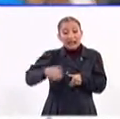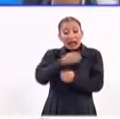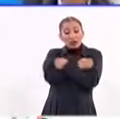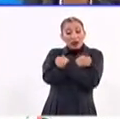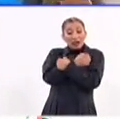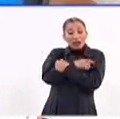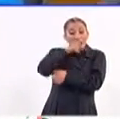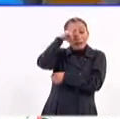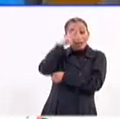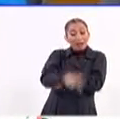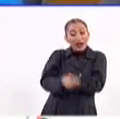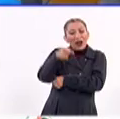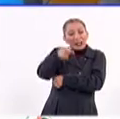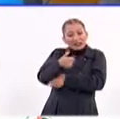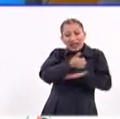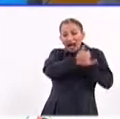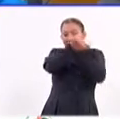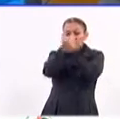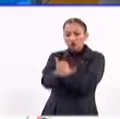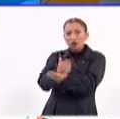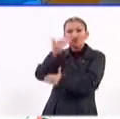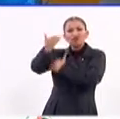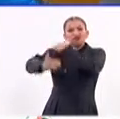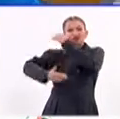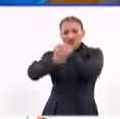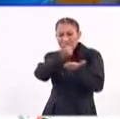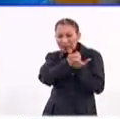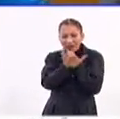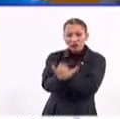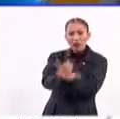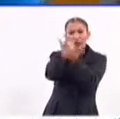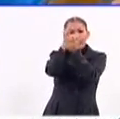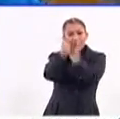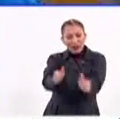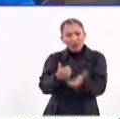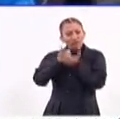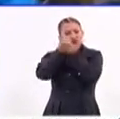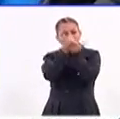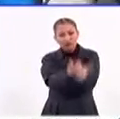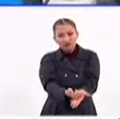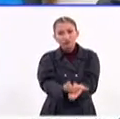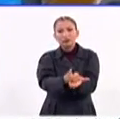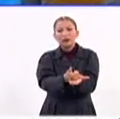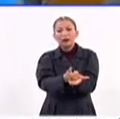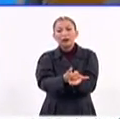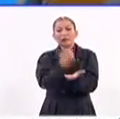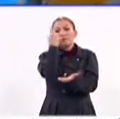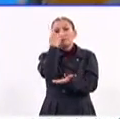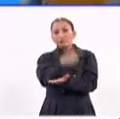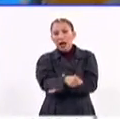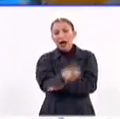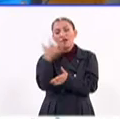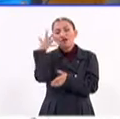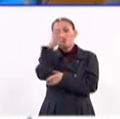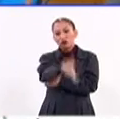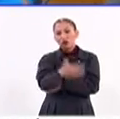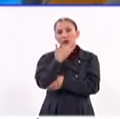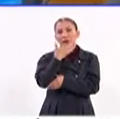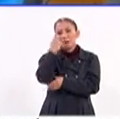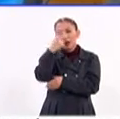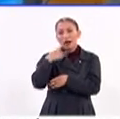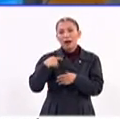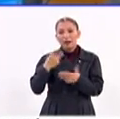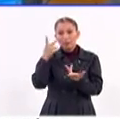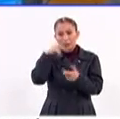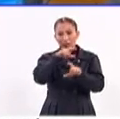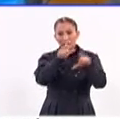educación en México ese vehículo de progreso, ese vehículo de libertad, ese vehículo de futuro viable para